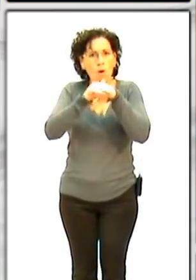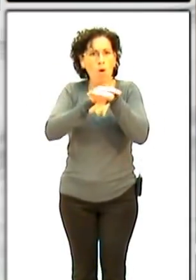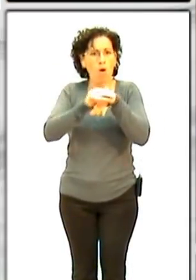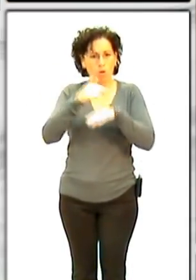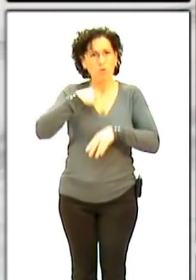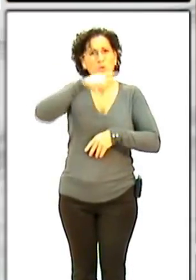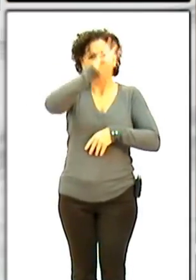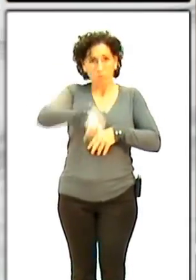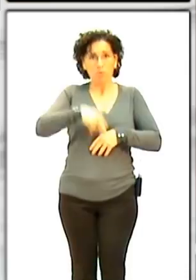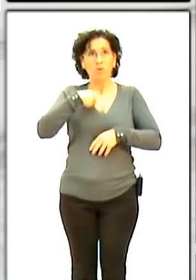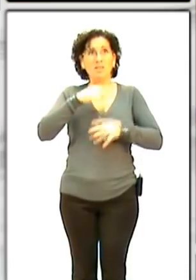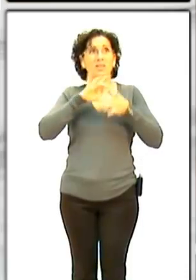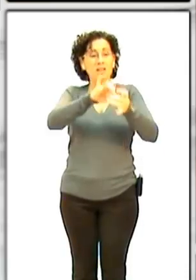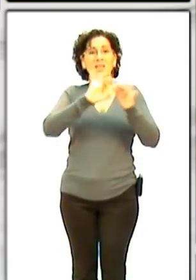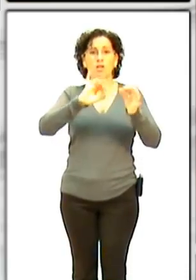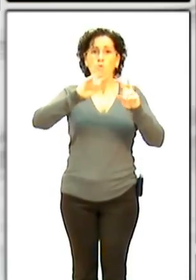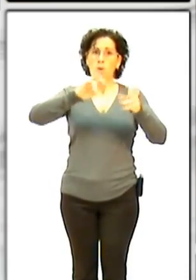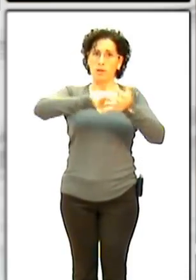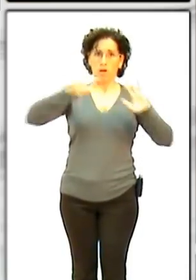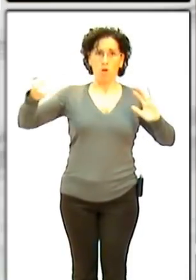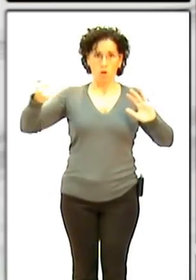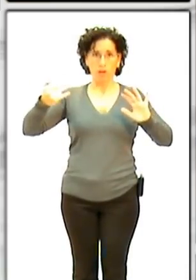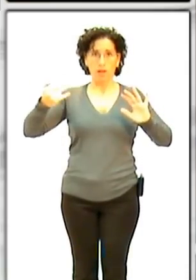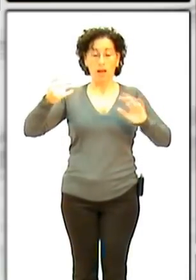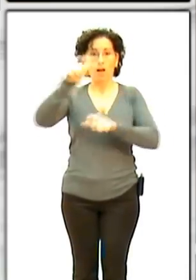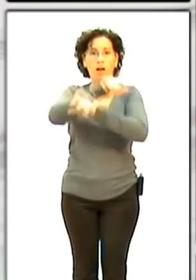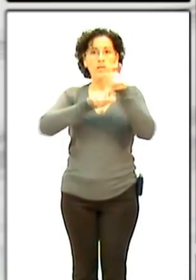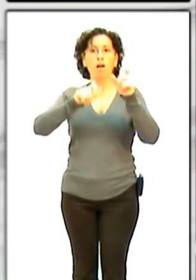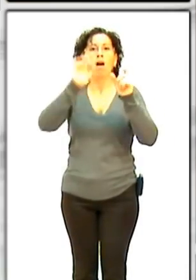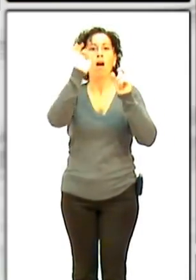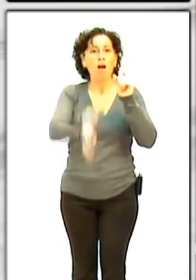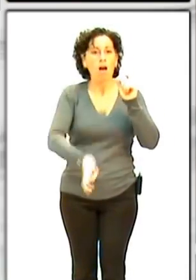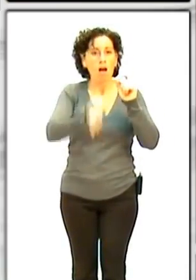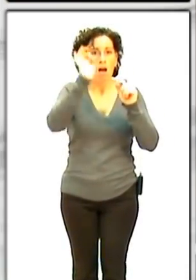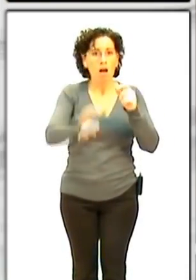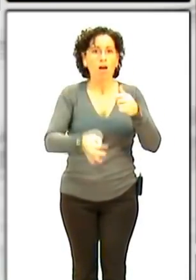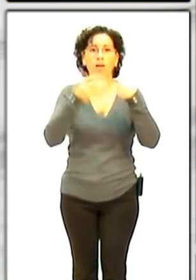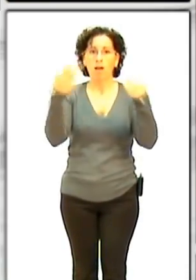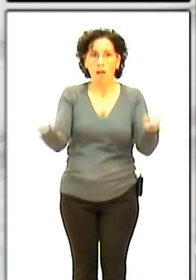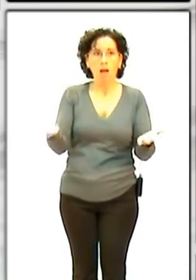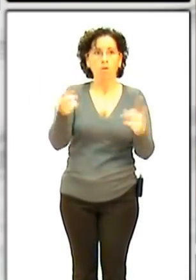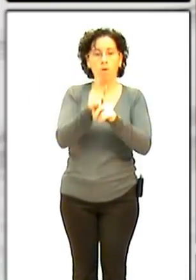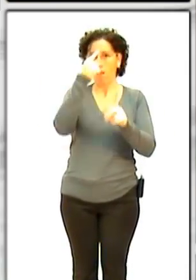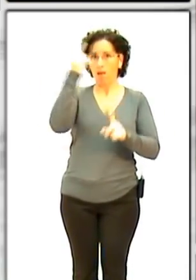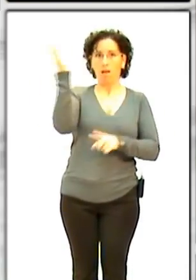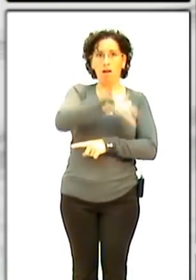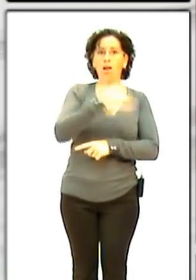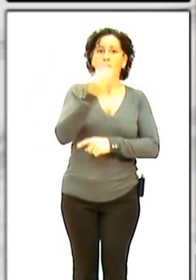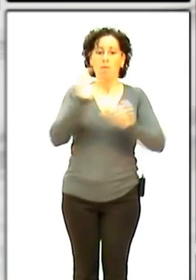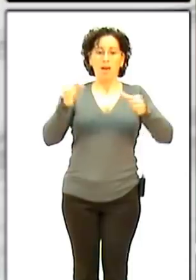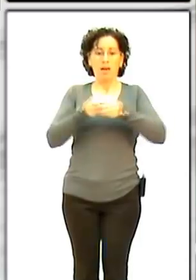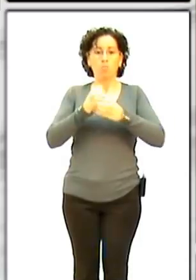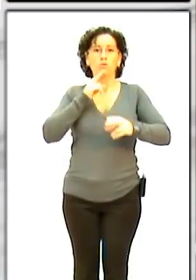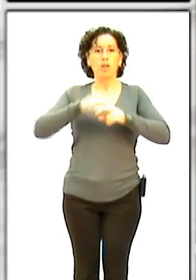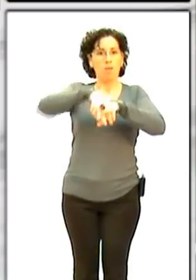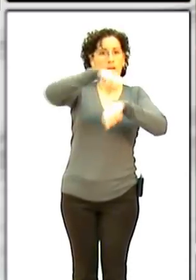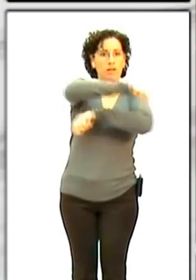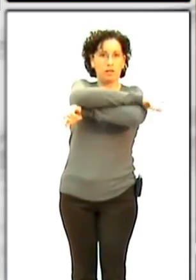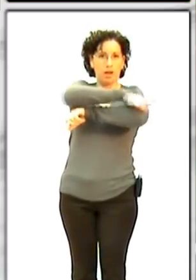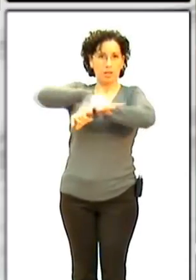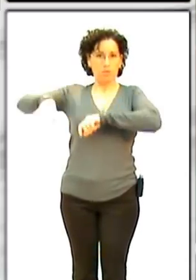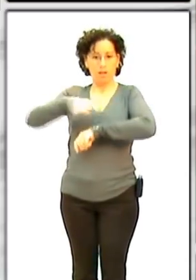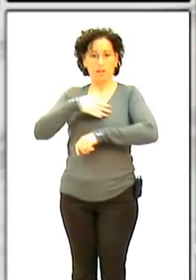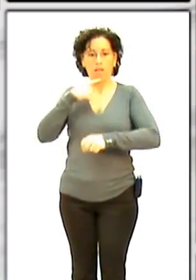del mundo de las nuevas tecnologías y es verdad que cayeron y dijeron, pues es cierto que es necesario que haya equipos transversales que trabajen en el mundo